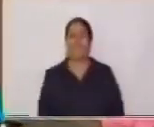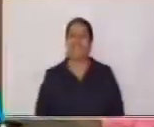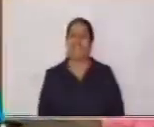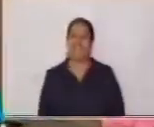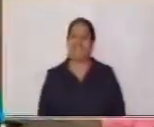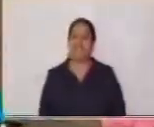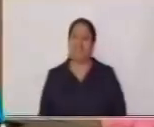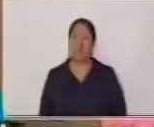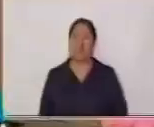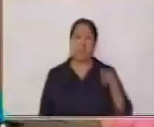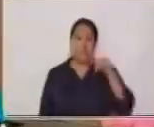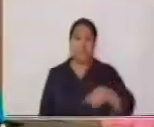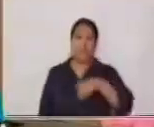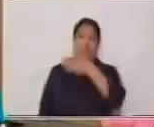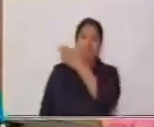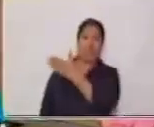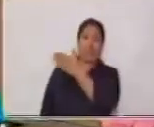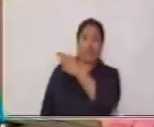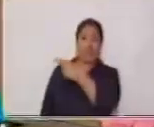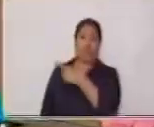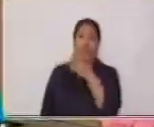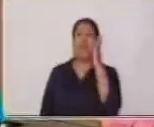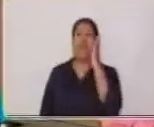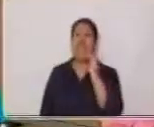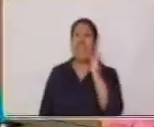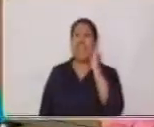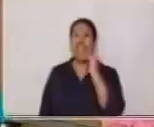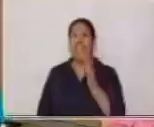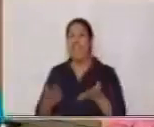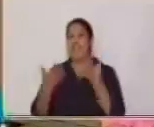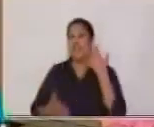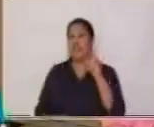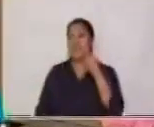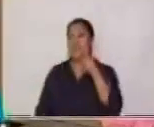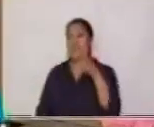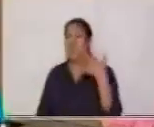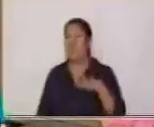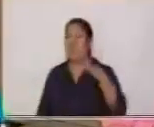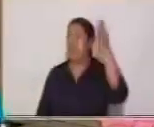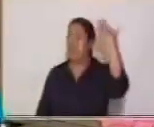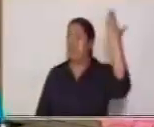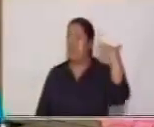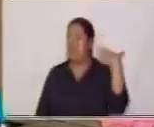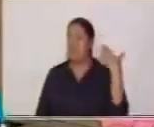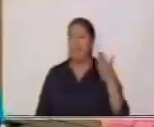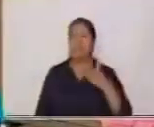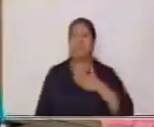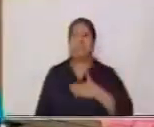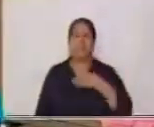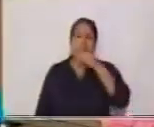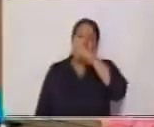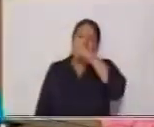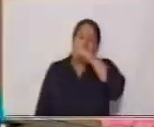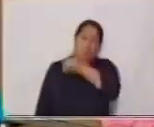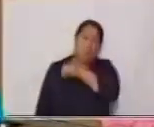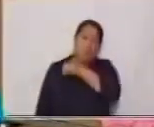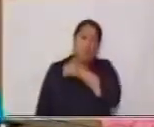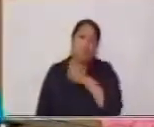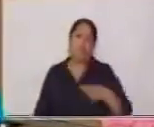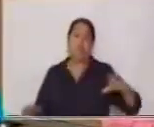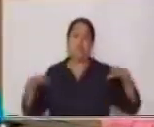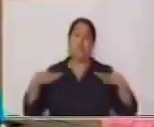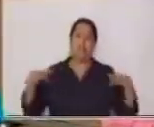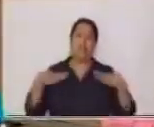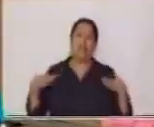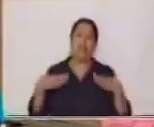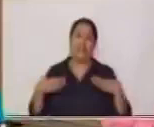Esta es una de las experiencias que tal vez tú has tenido. Dice, en mis mejores vacaciones, para este niño sus mejores vacaciones fueron